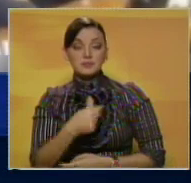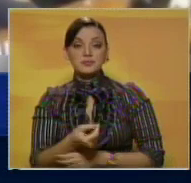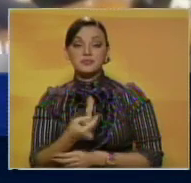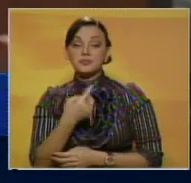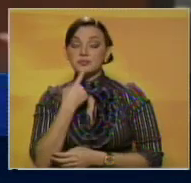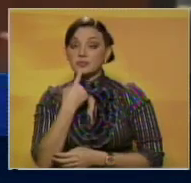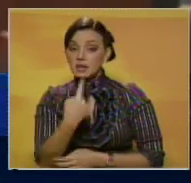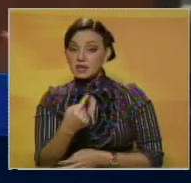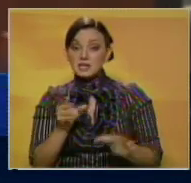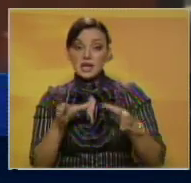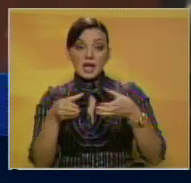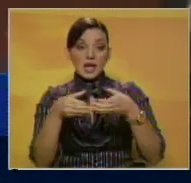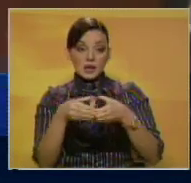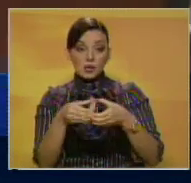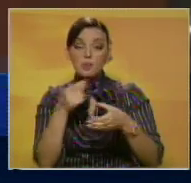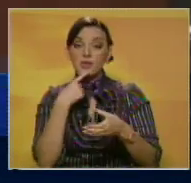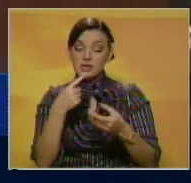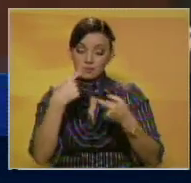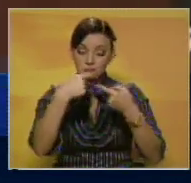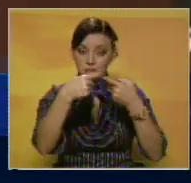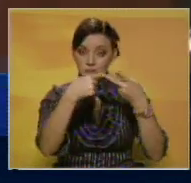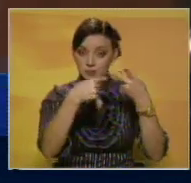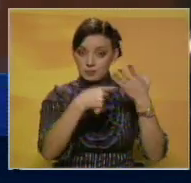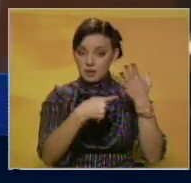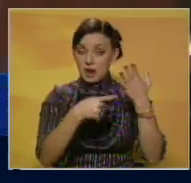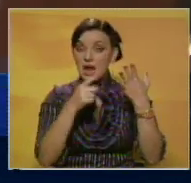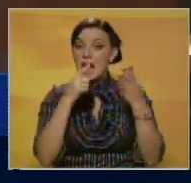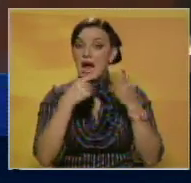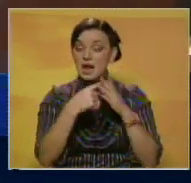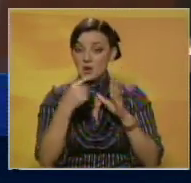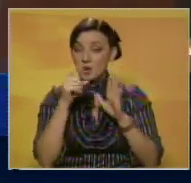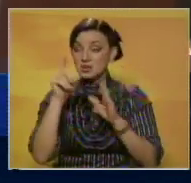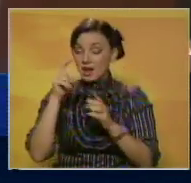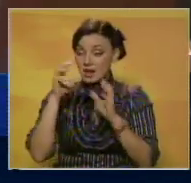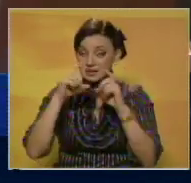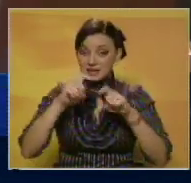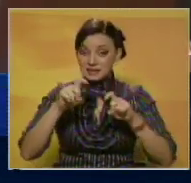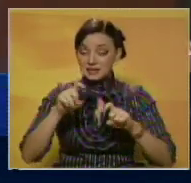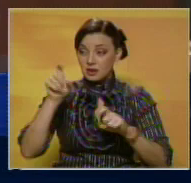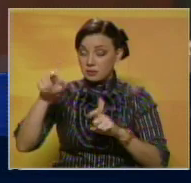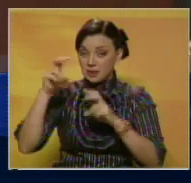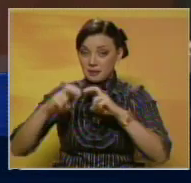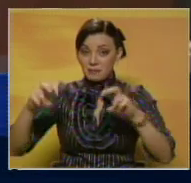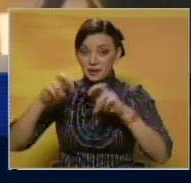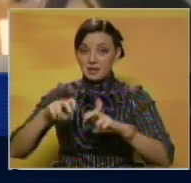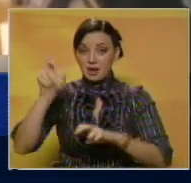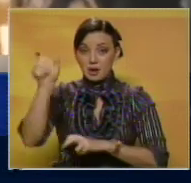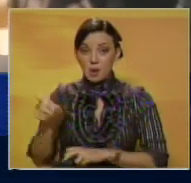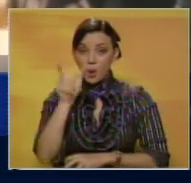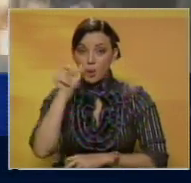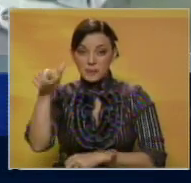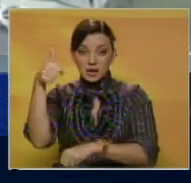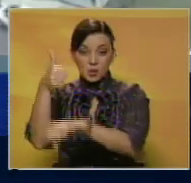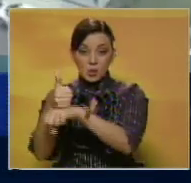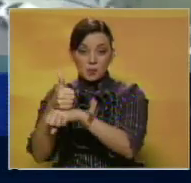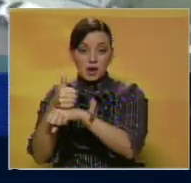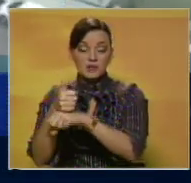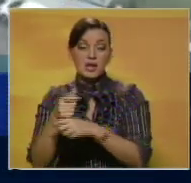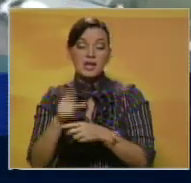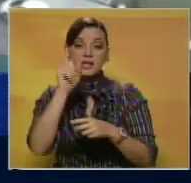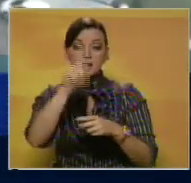Baja decidió que hay elementos suficientes para investigar si Cunha, quien lidera el procedimiento de juicio político contra